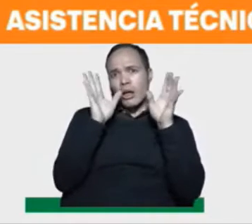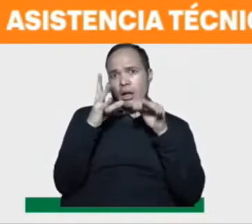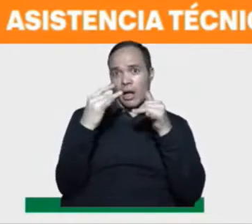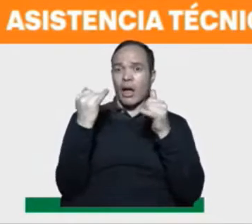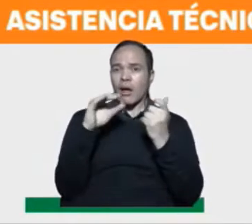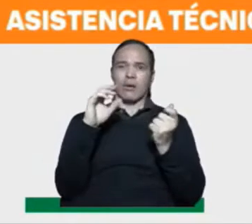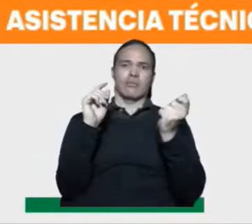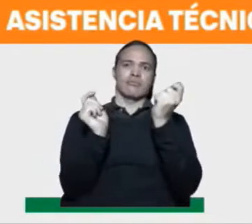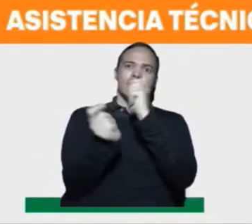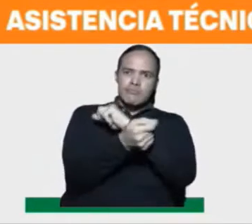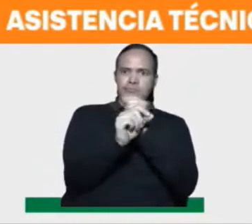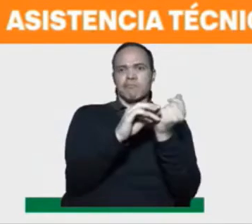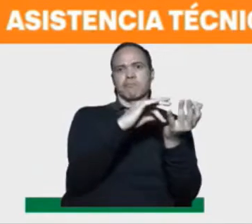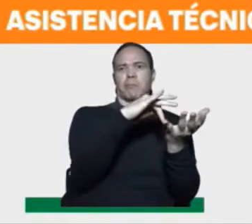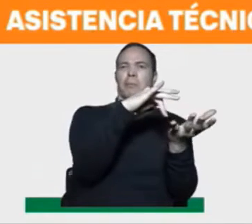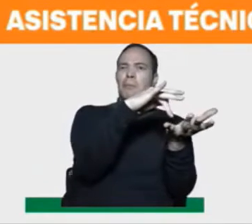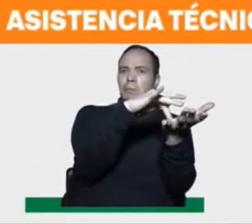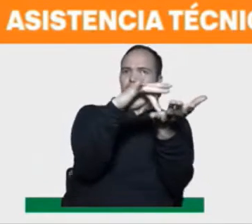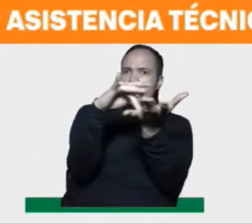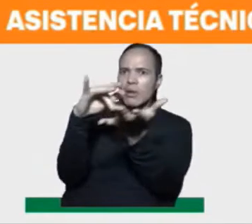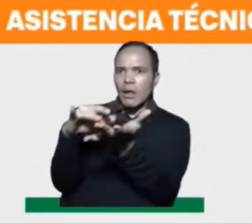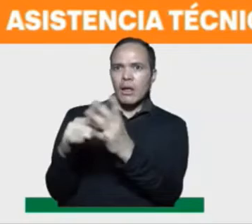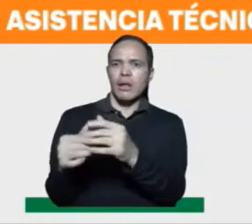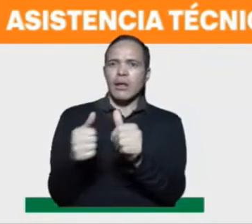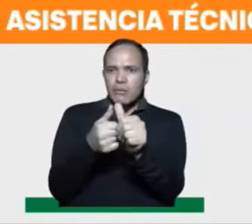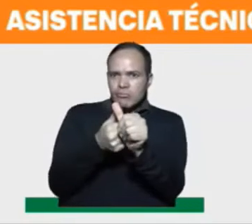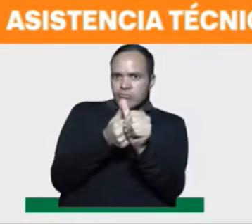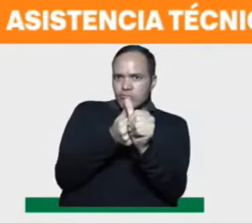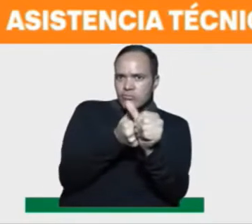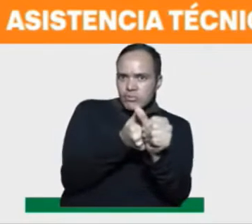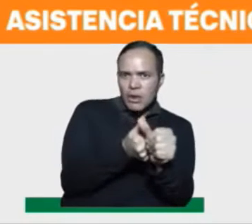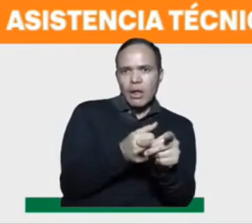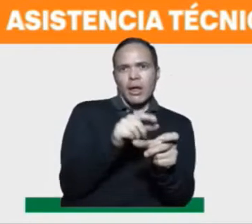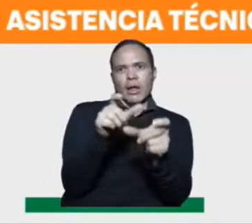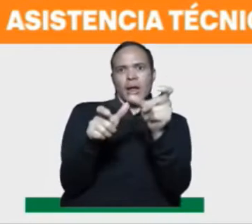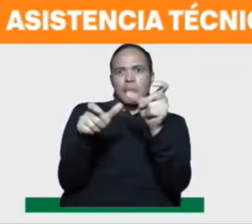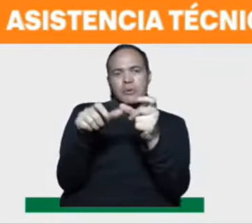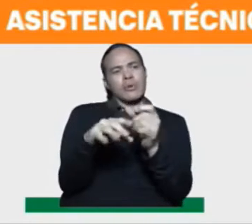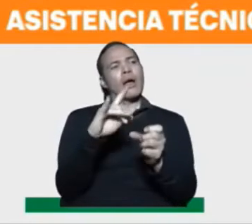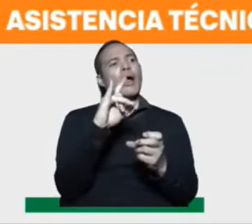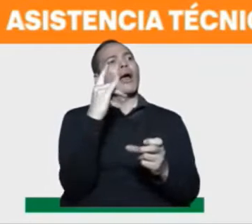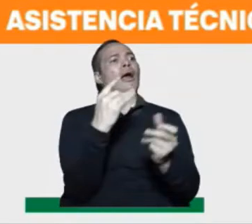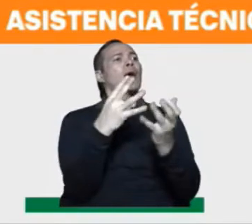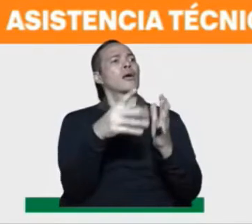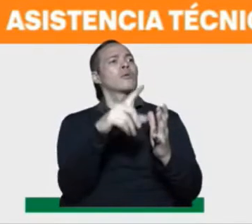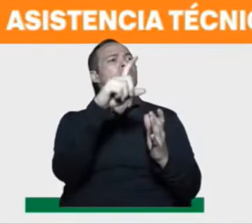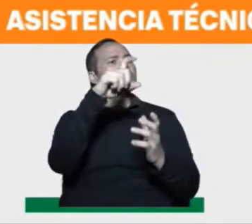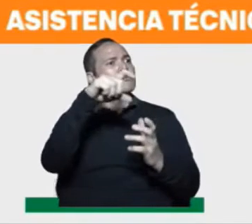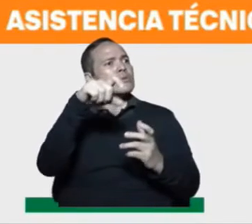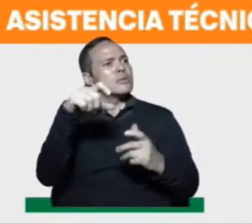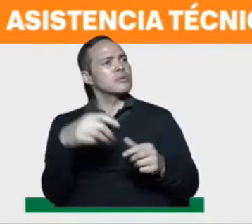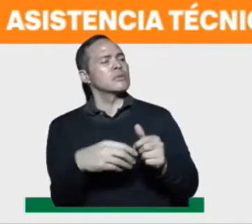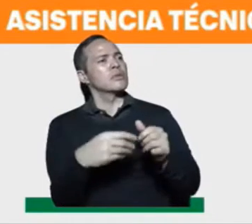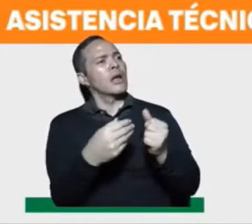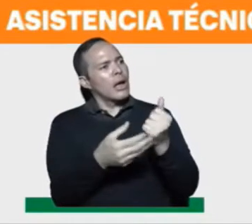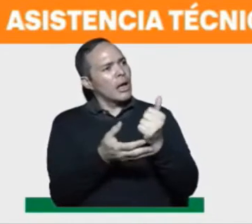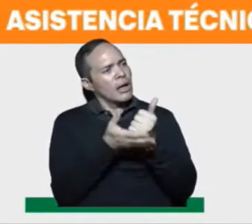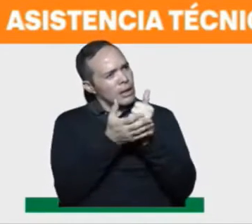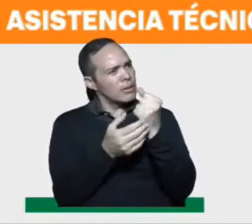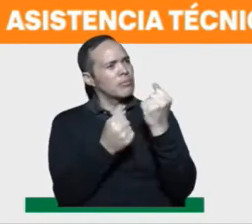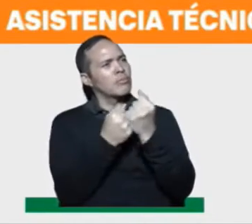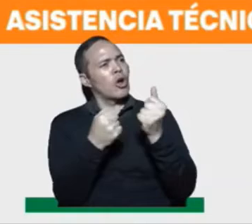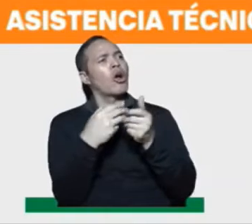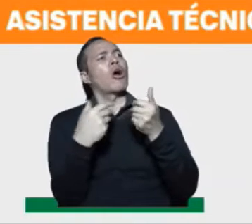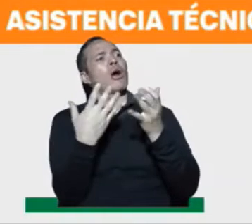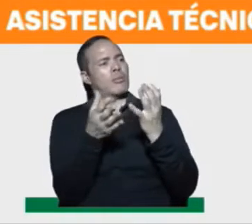acompañamiento a los empresarios, a los prestadores turísticos, a escuchar sus inquietudes, sus necesidades, que seamos una dependencia, toda una estructura de